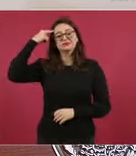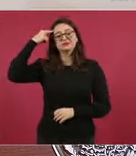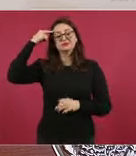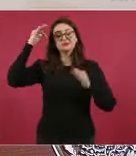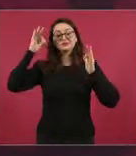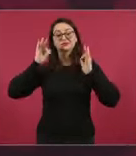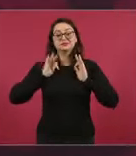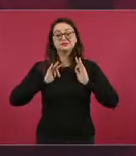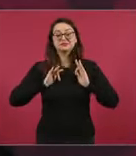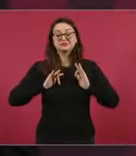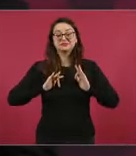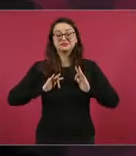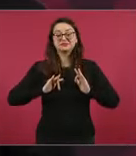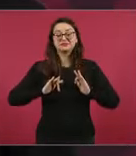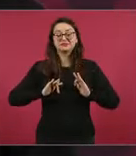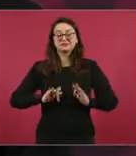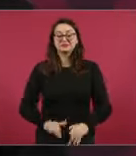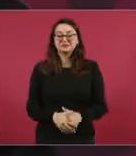Como decía